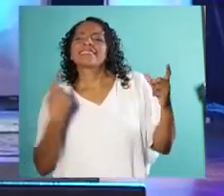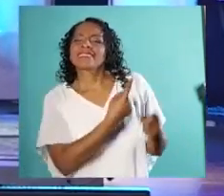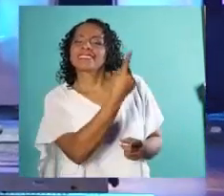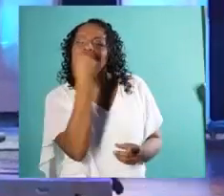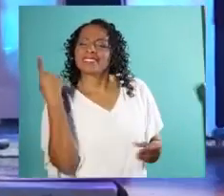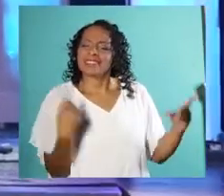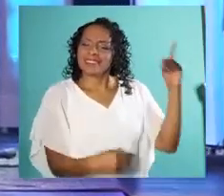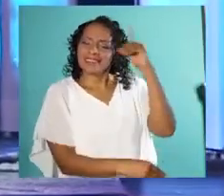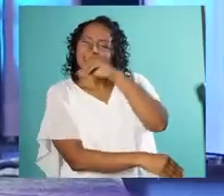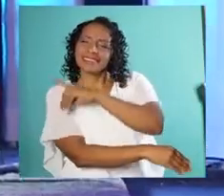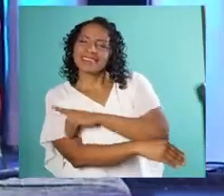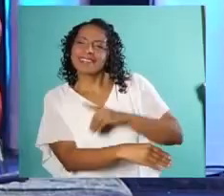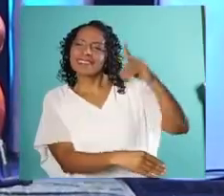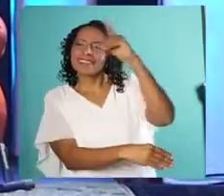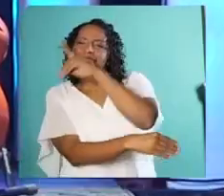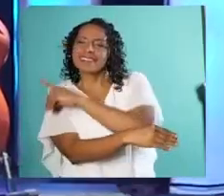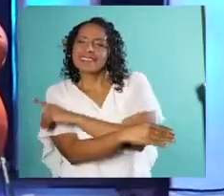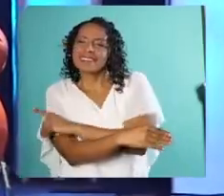su afán.